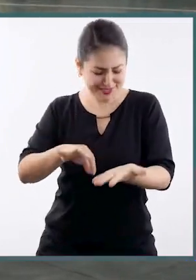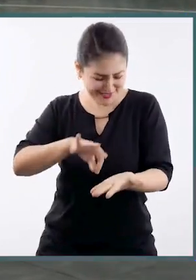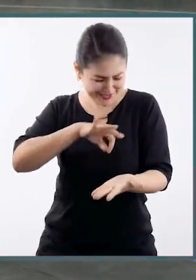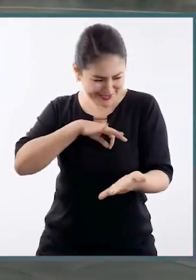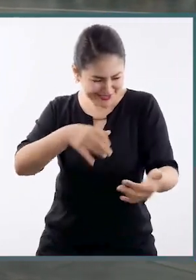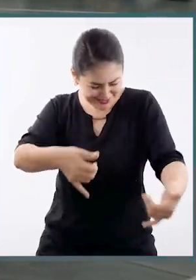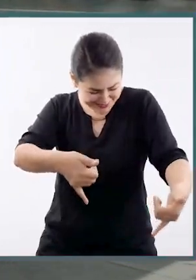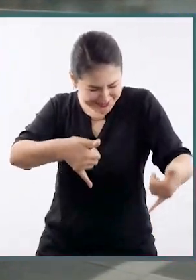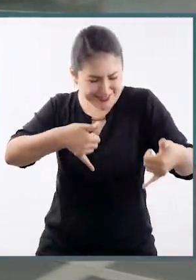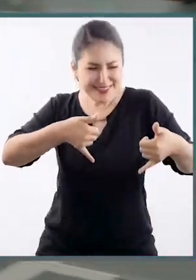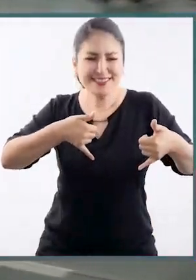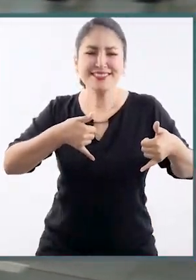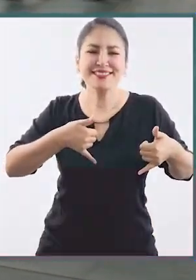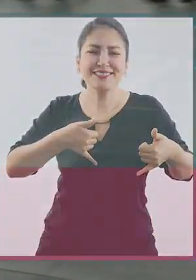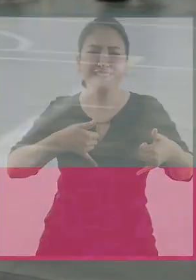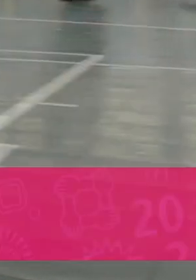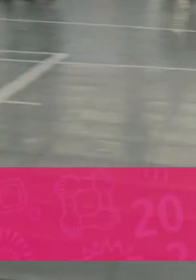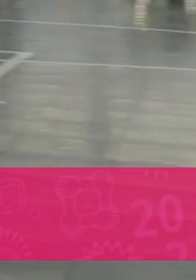recibir el trofeo Bicentenario.